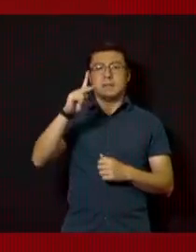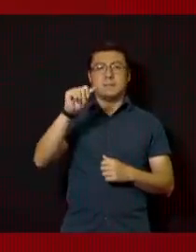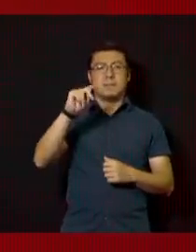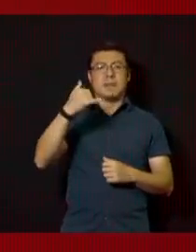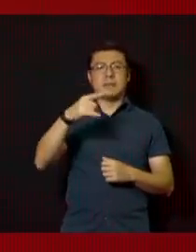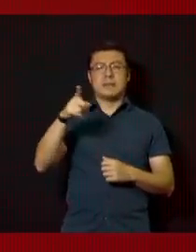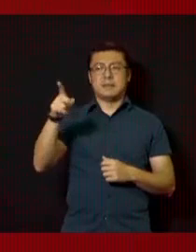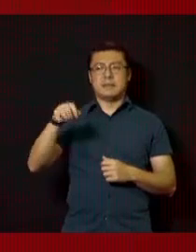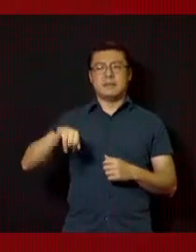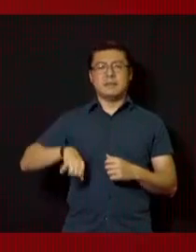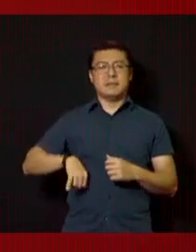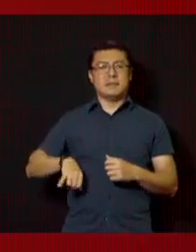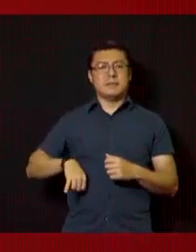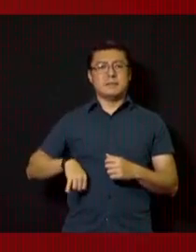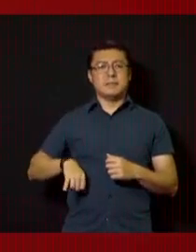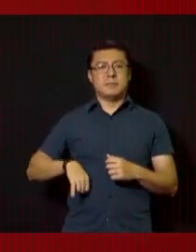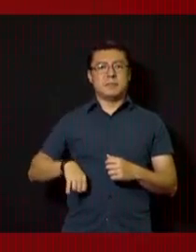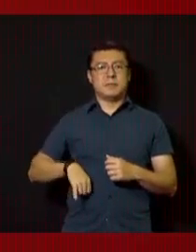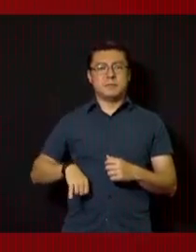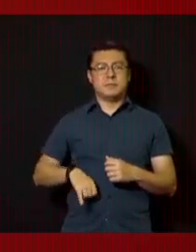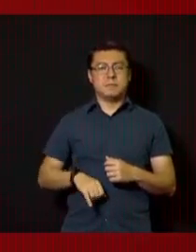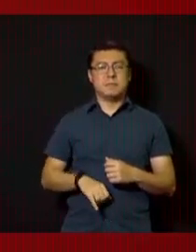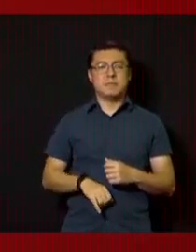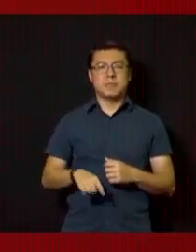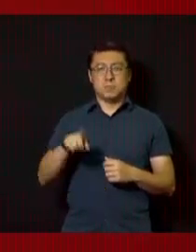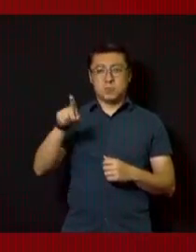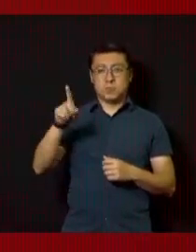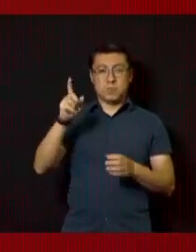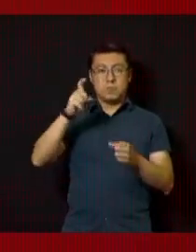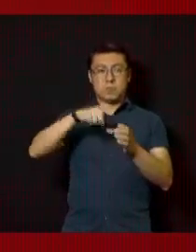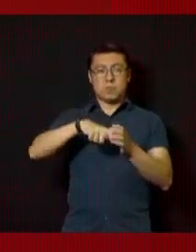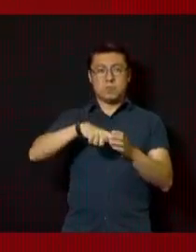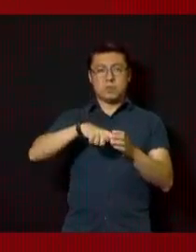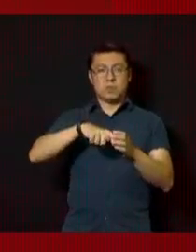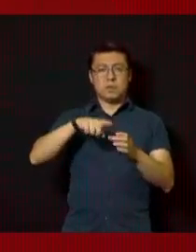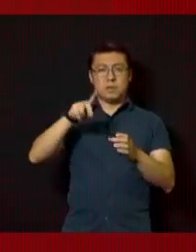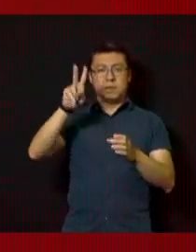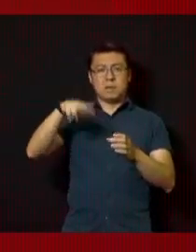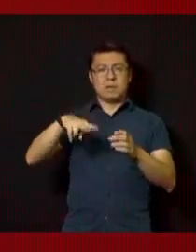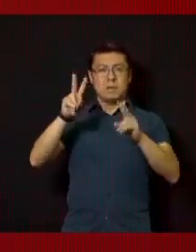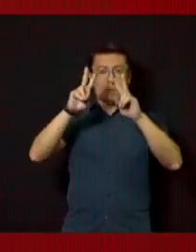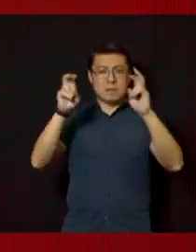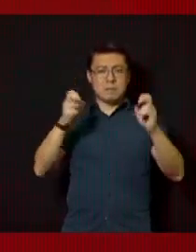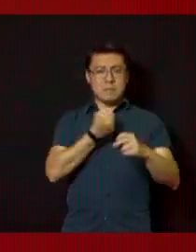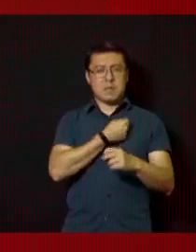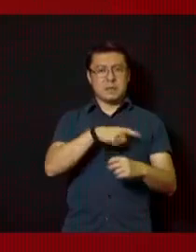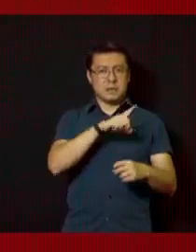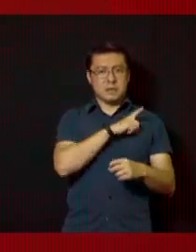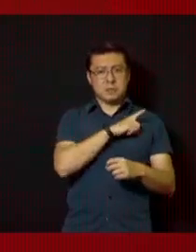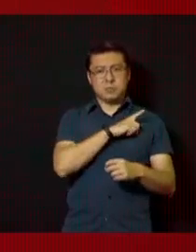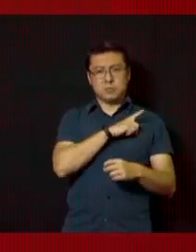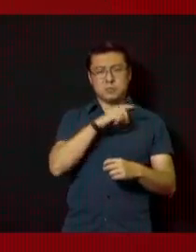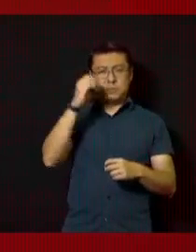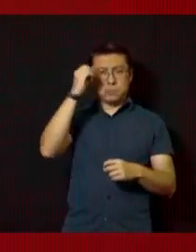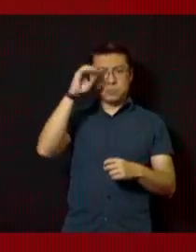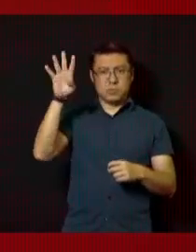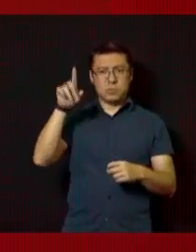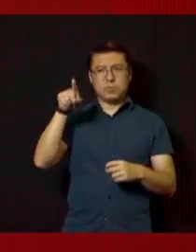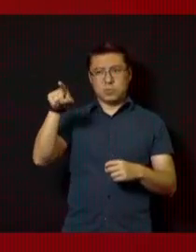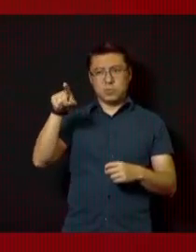interesante que, por supuesto, tú entraste y manejabas muy bien la línea nutricional, donde siempre se han destacado tú y